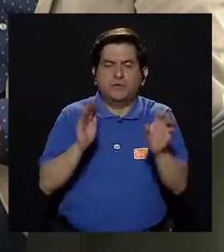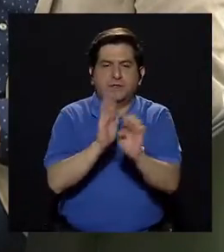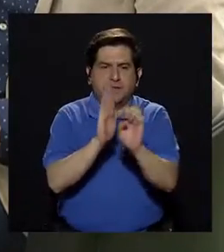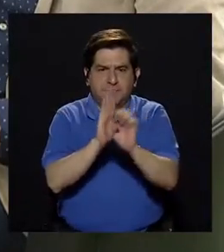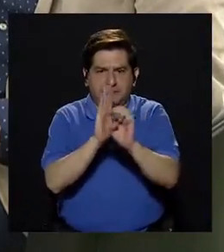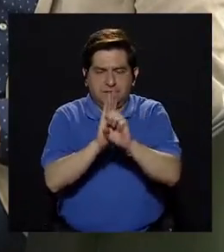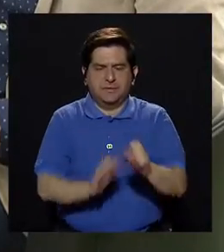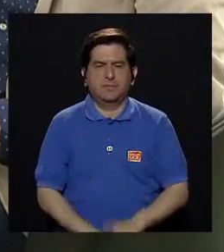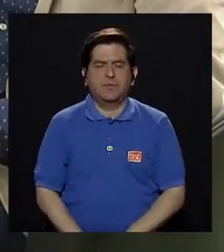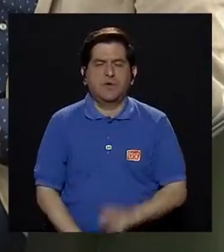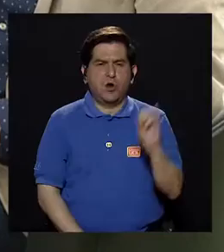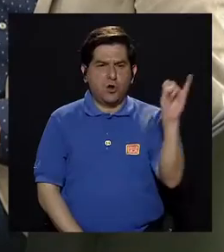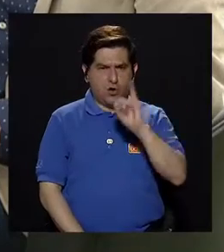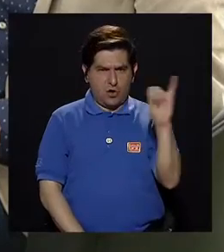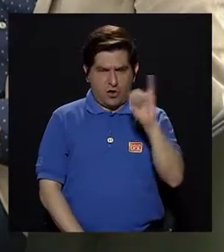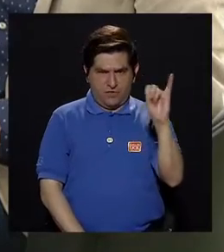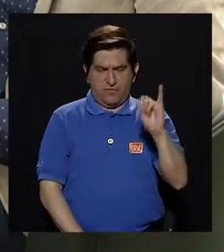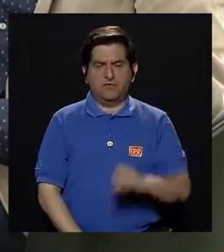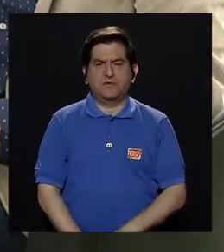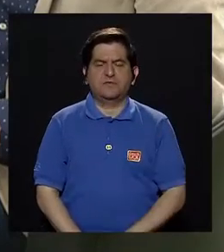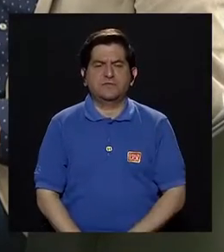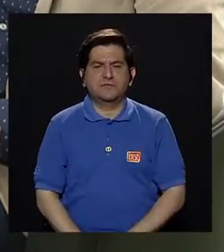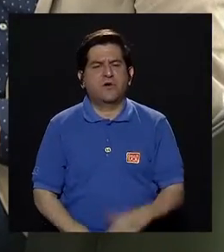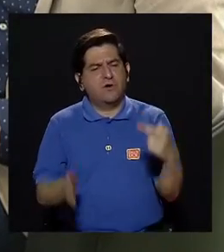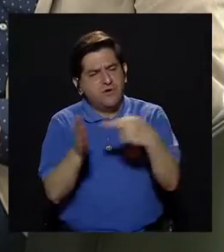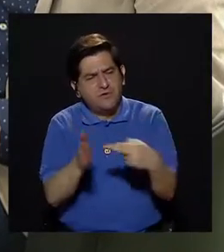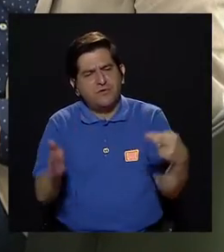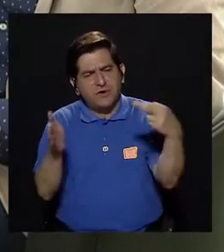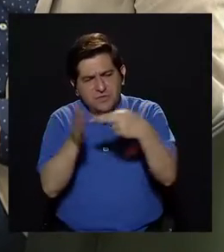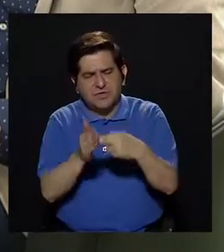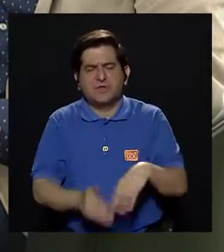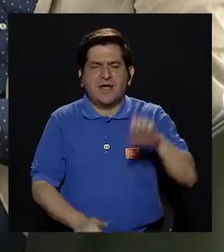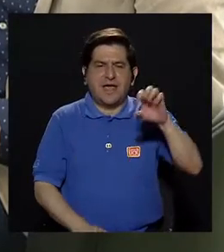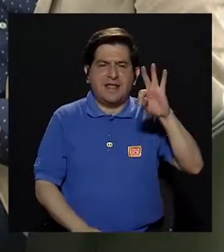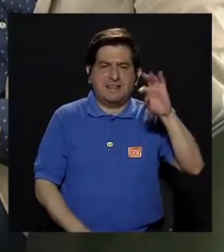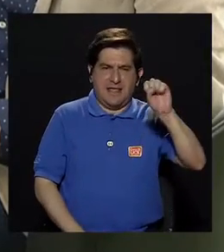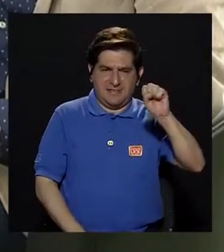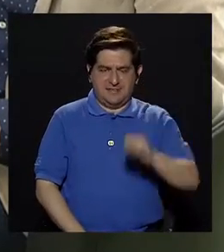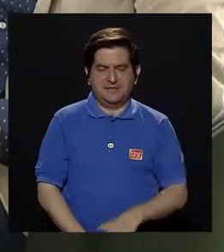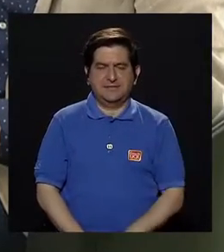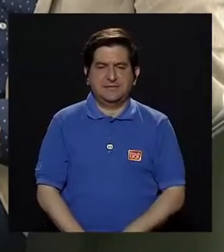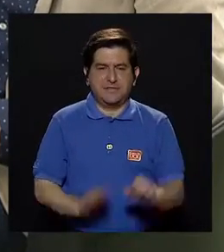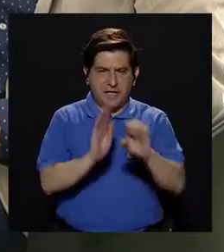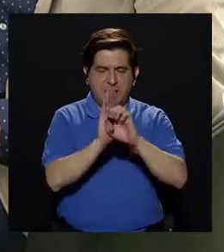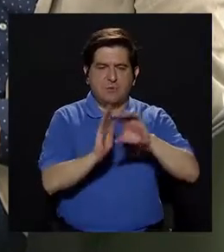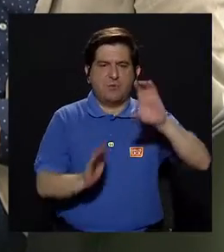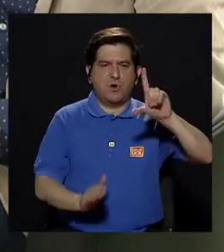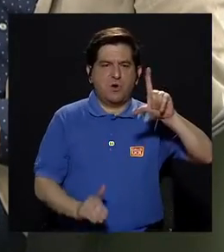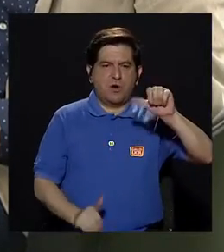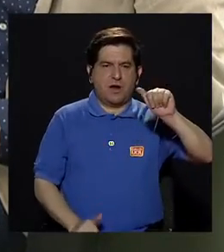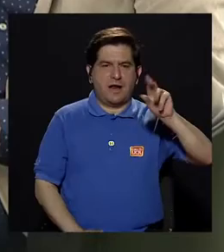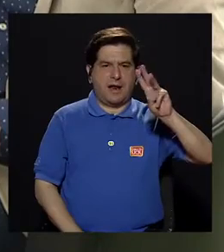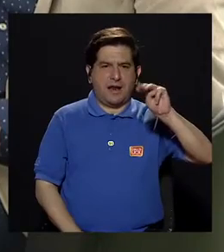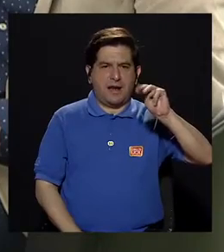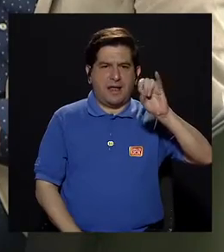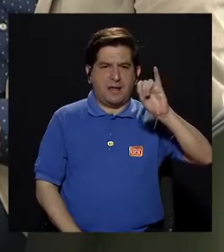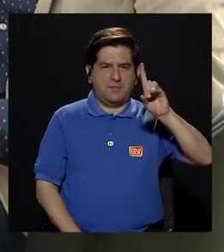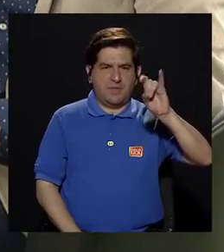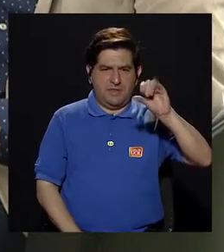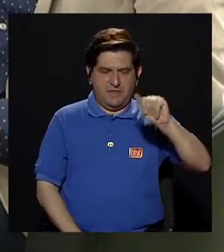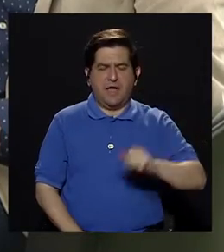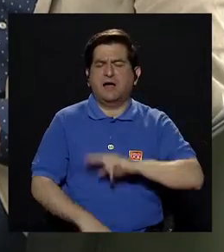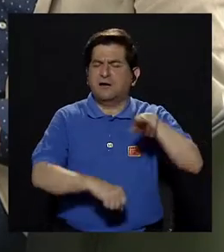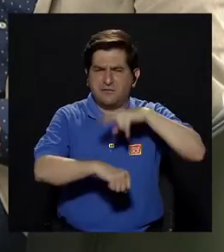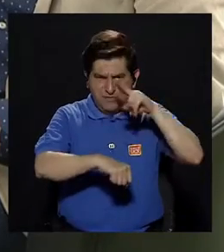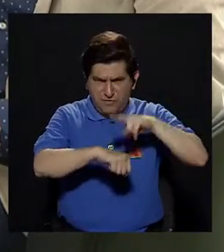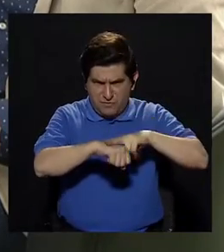es, por ejemplo, las infecciones, haber tenido repetición infecciones de transmisión sexual, como es la clamidia, que es muy, muy